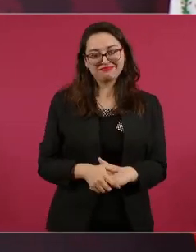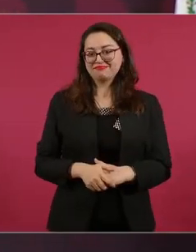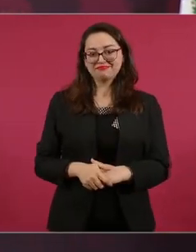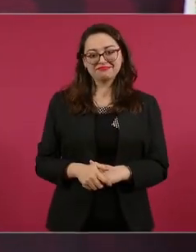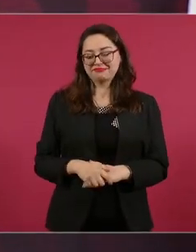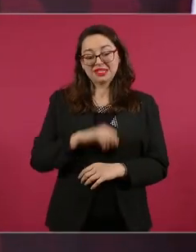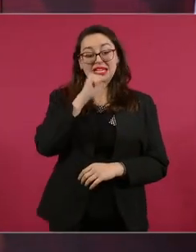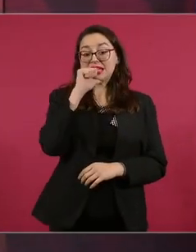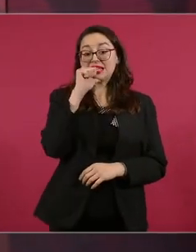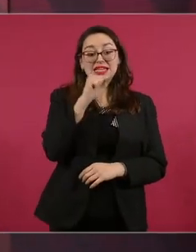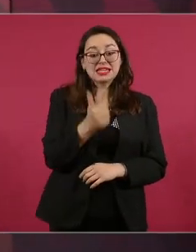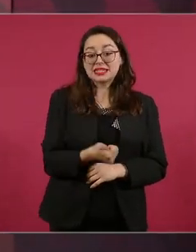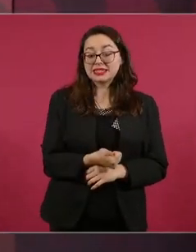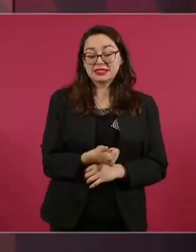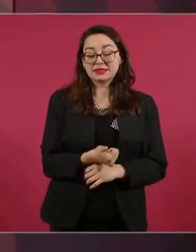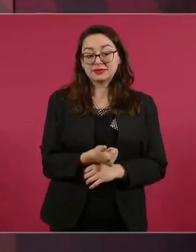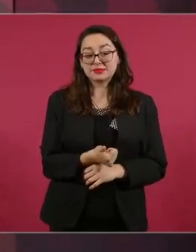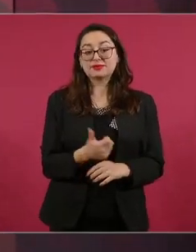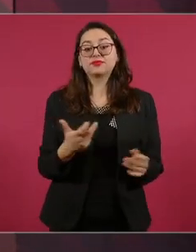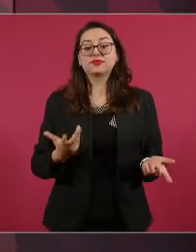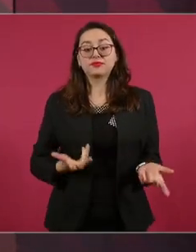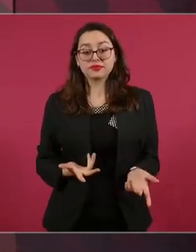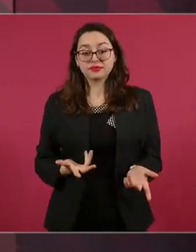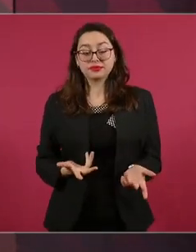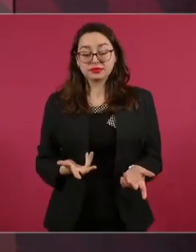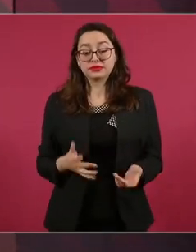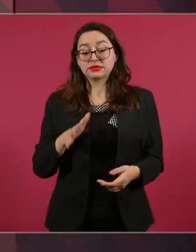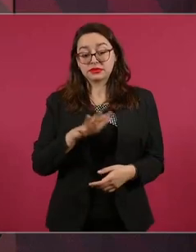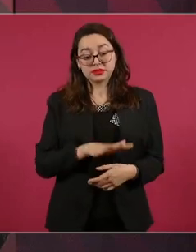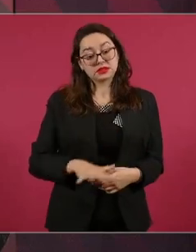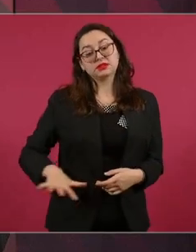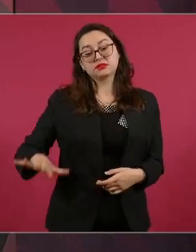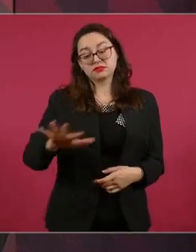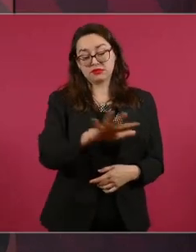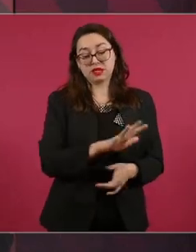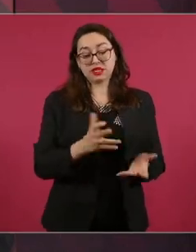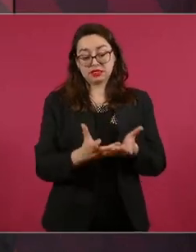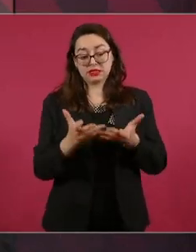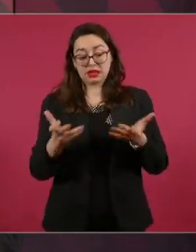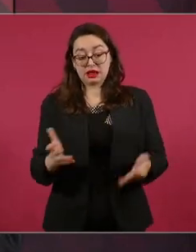que se iba a hacer uso del terreno